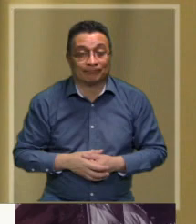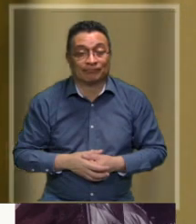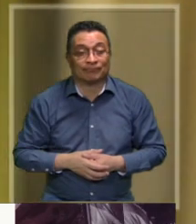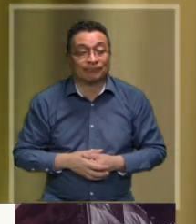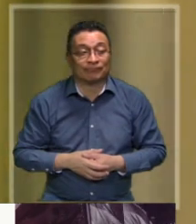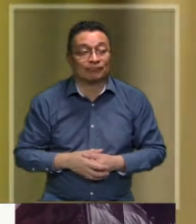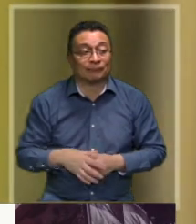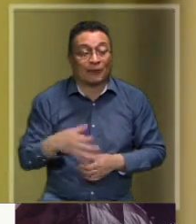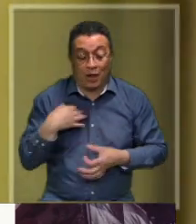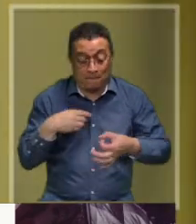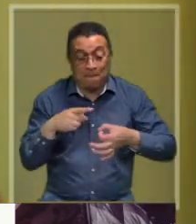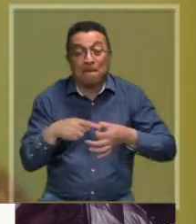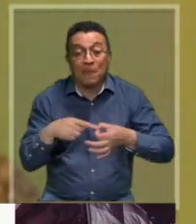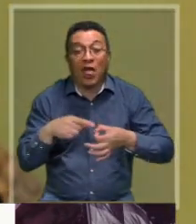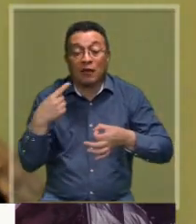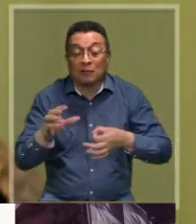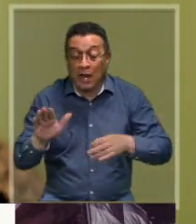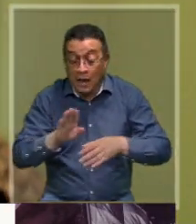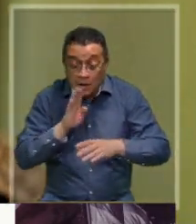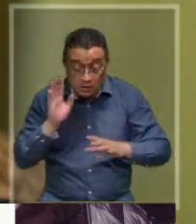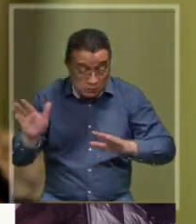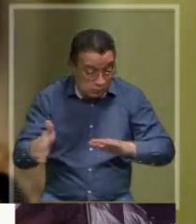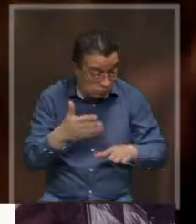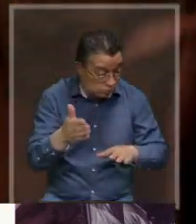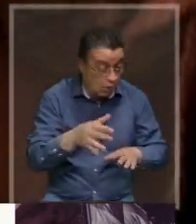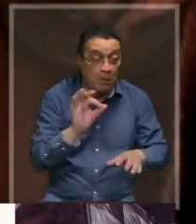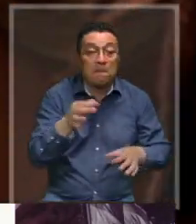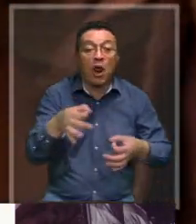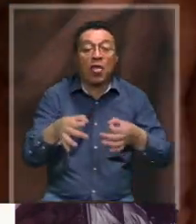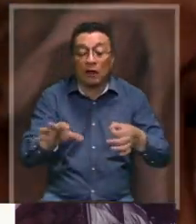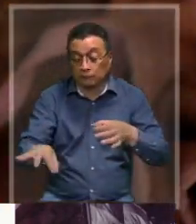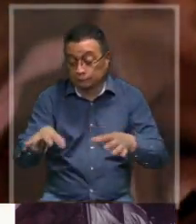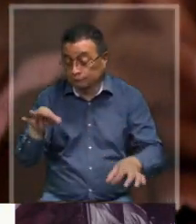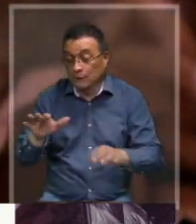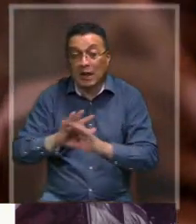Son todas las monedas. Cuando fuimos a limpiar, lo único que encontramos fueron monedas.